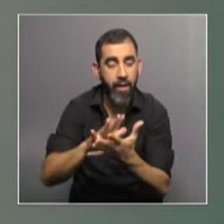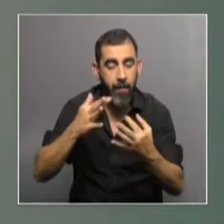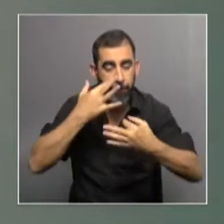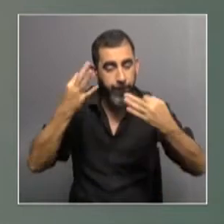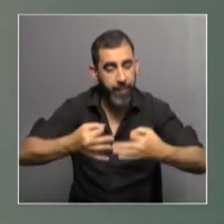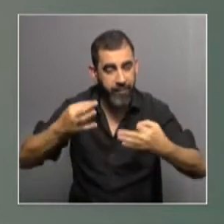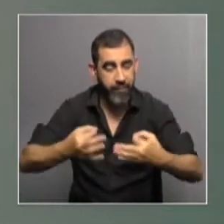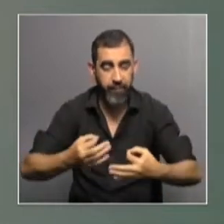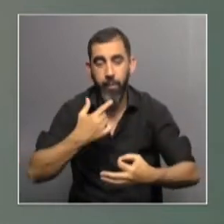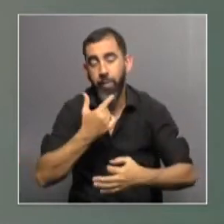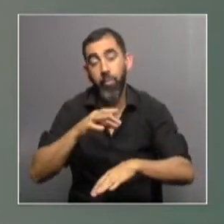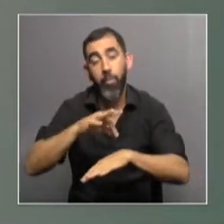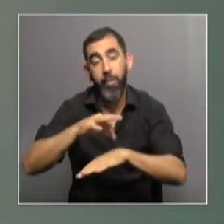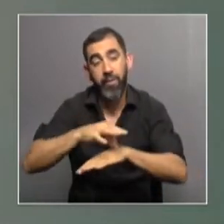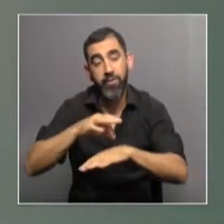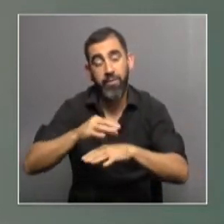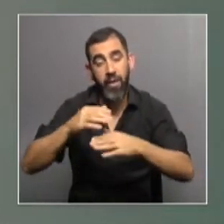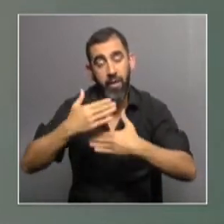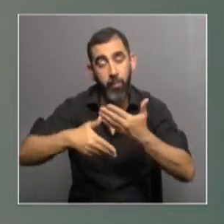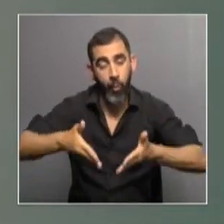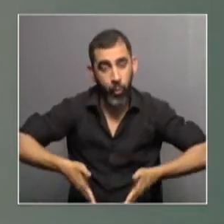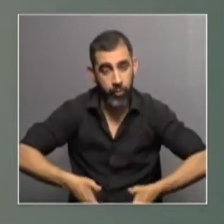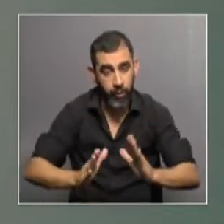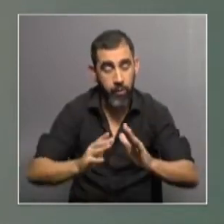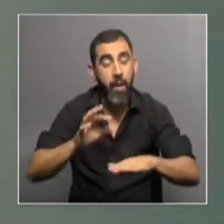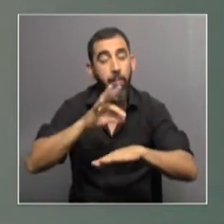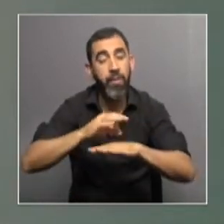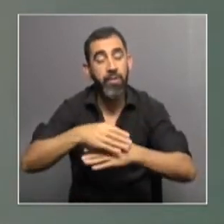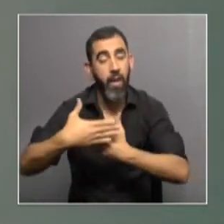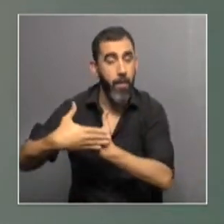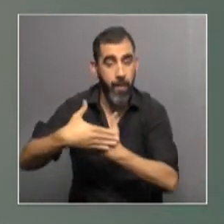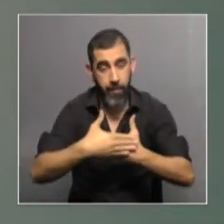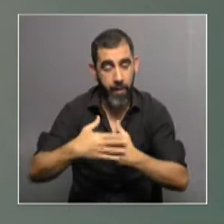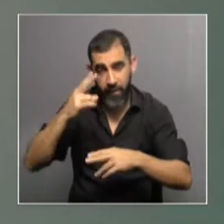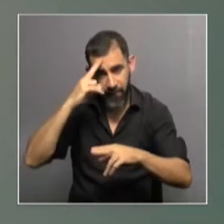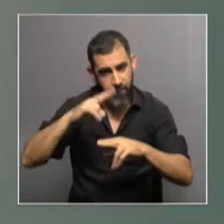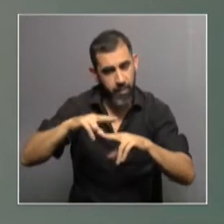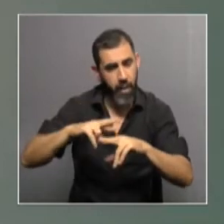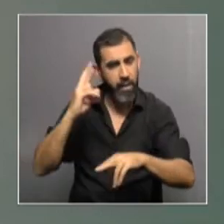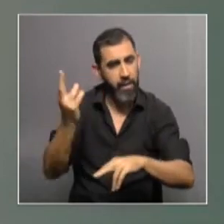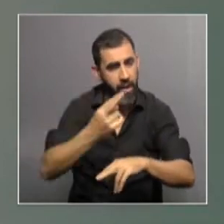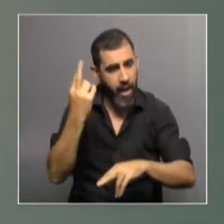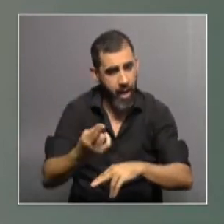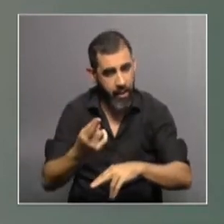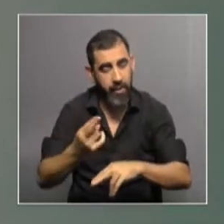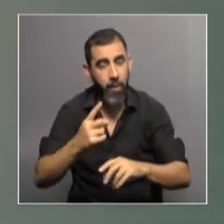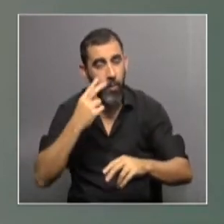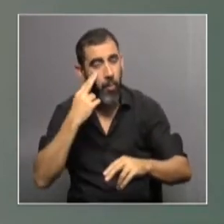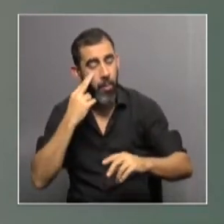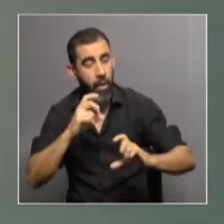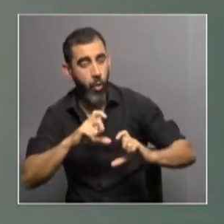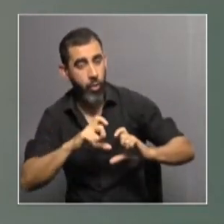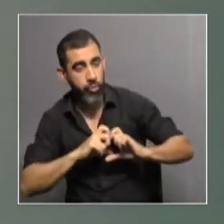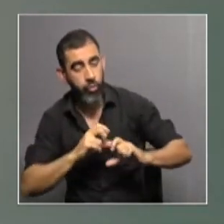la genómica como medicina reproductiva, medicina fetal, enfermedades raras y neurología, cardiología,